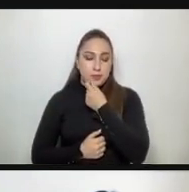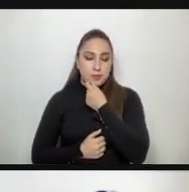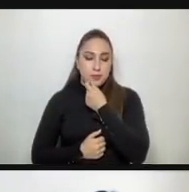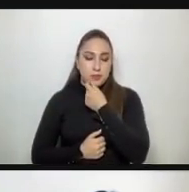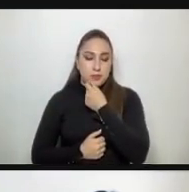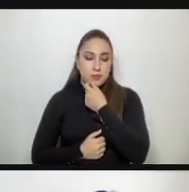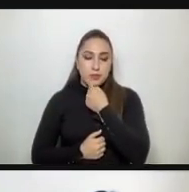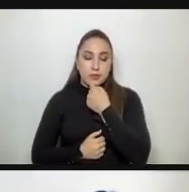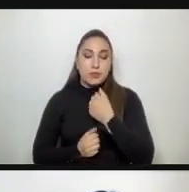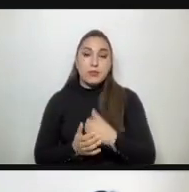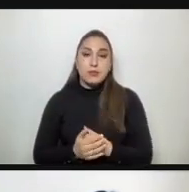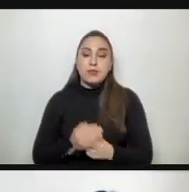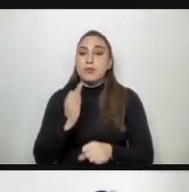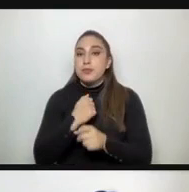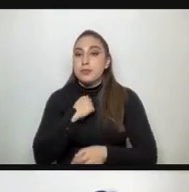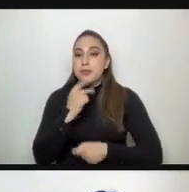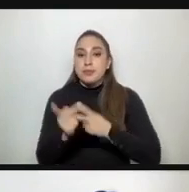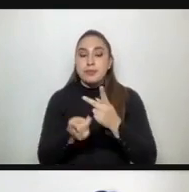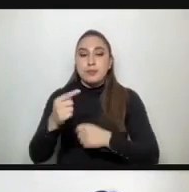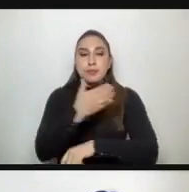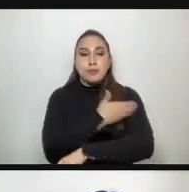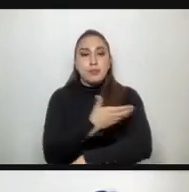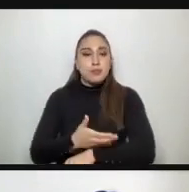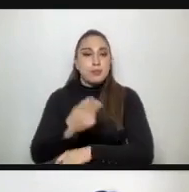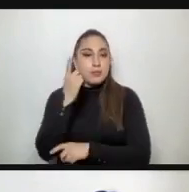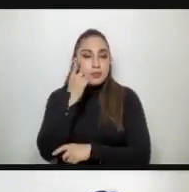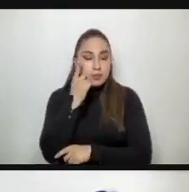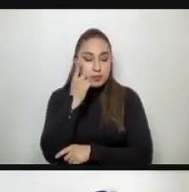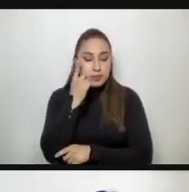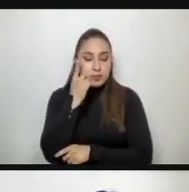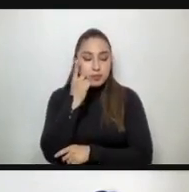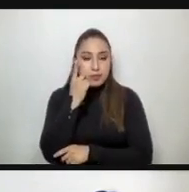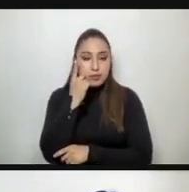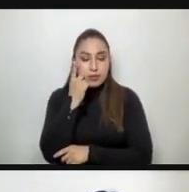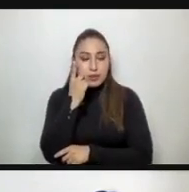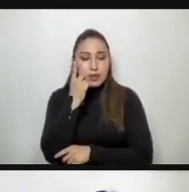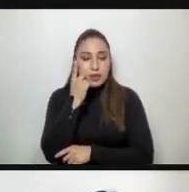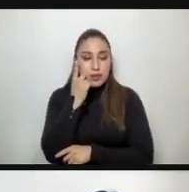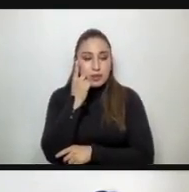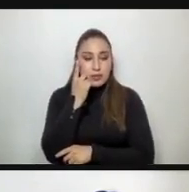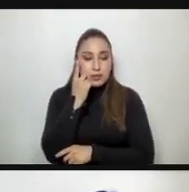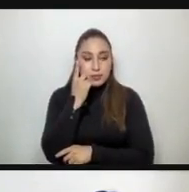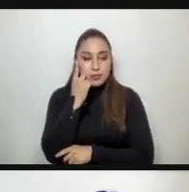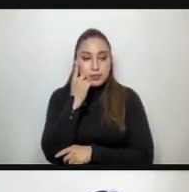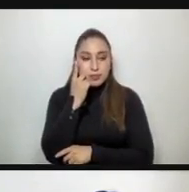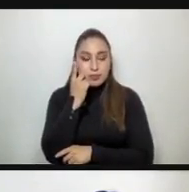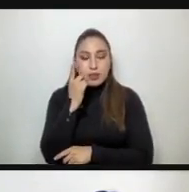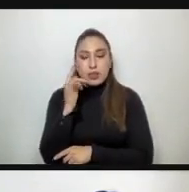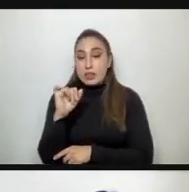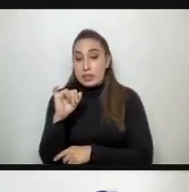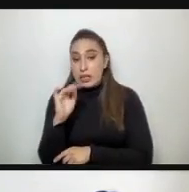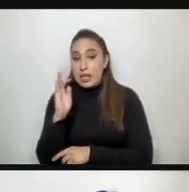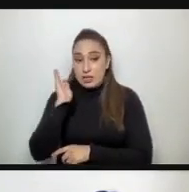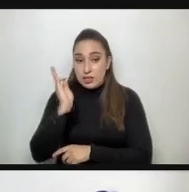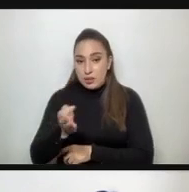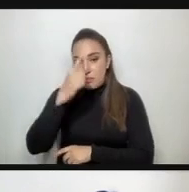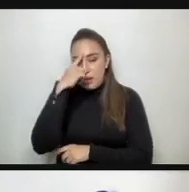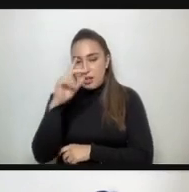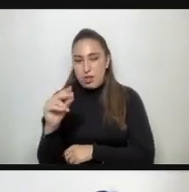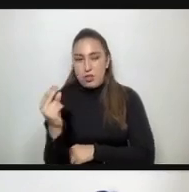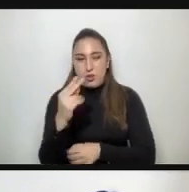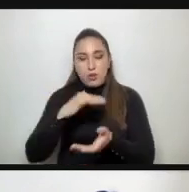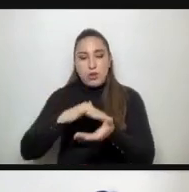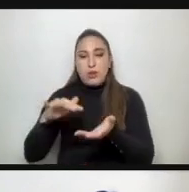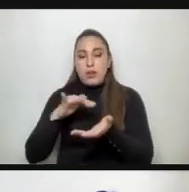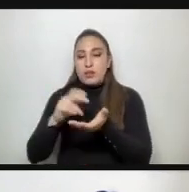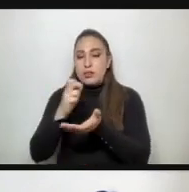Se pregunta a las y los diputados integrantes de la comisión en votación económica si están de acuerdo en la dispensa de la lectura del programa